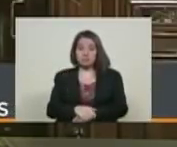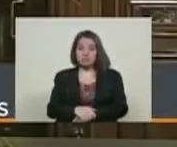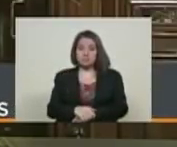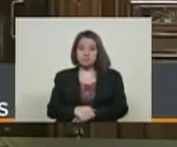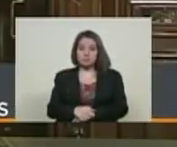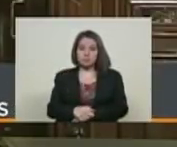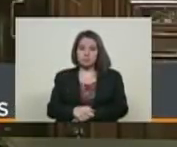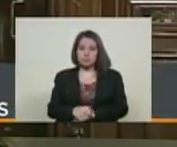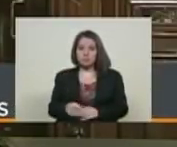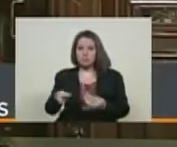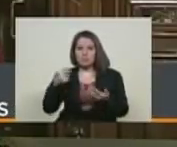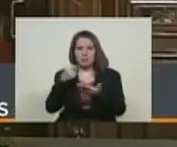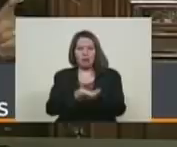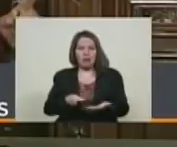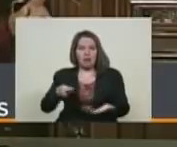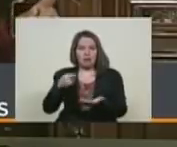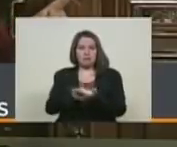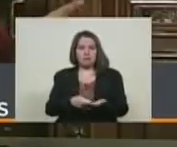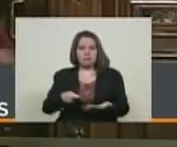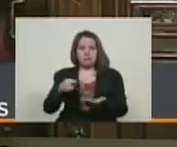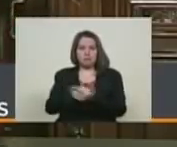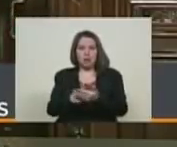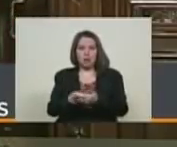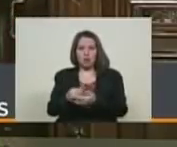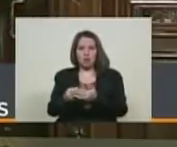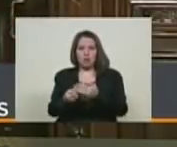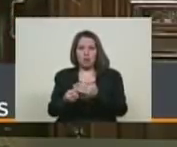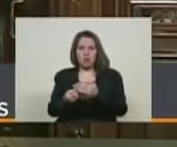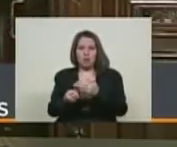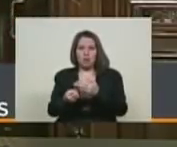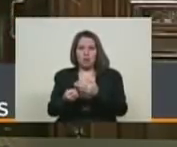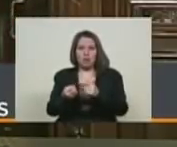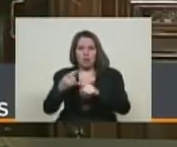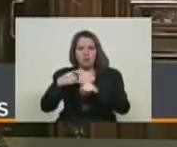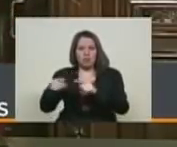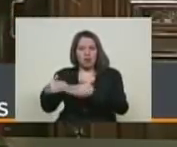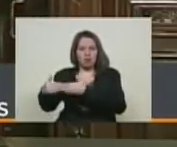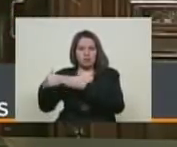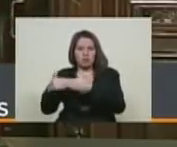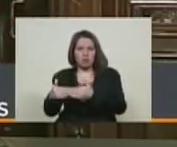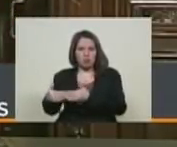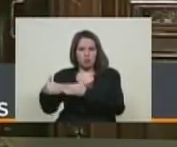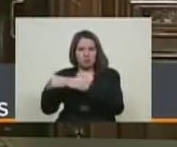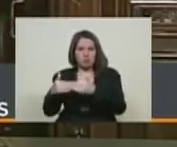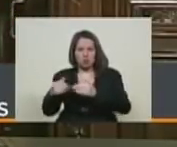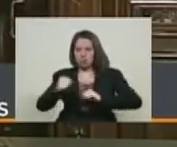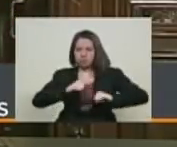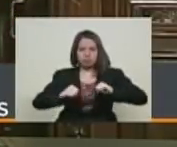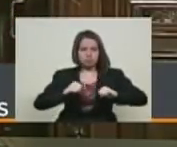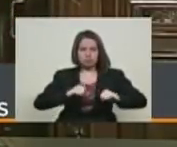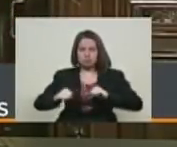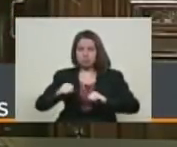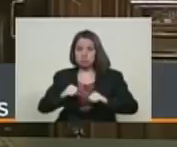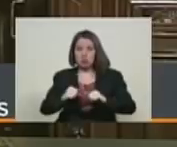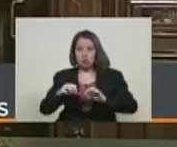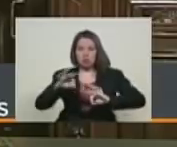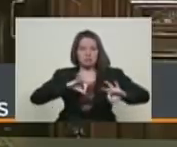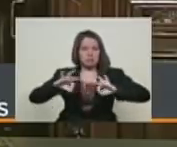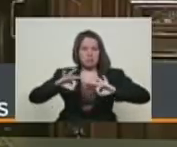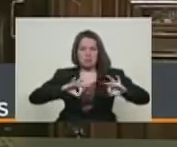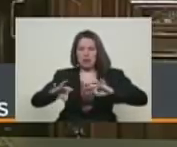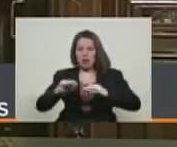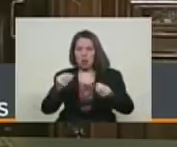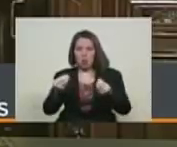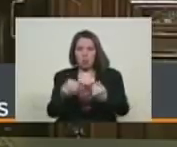el financiamiento recibido desde la Florida, desde los Estados Unidos, cuando uno conoce cómo se movieron, cómo se prepararon